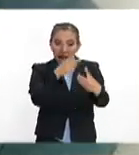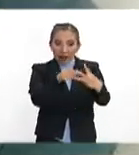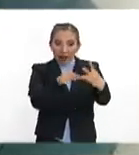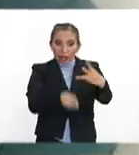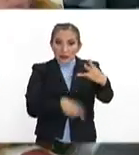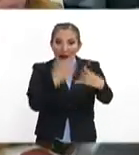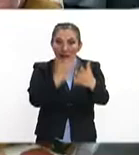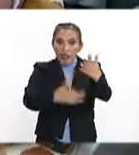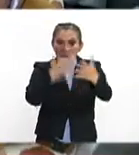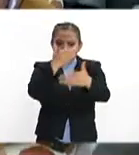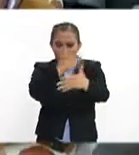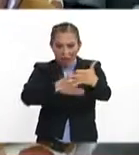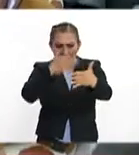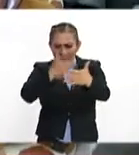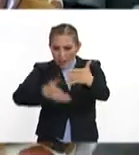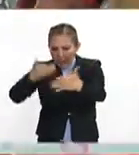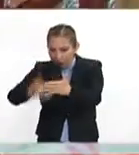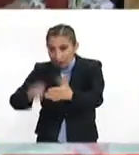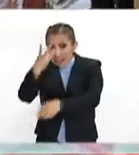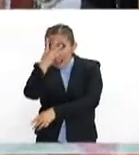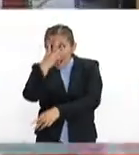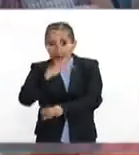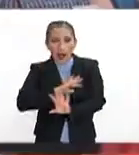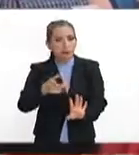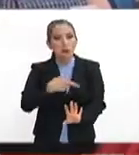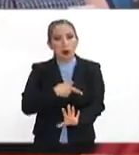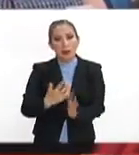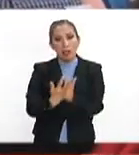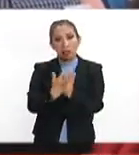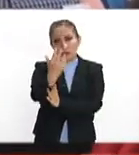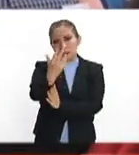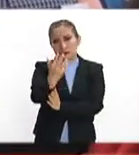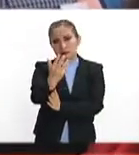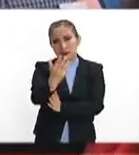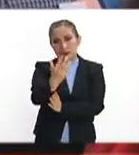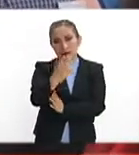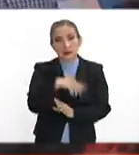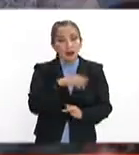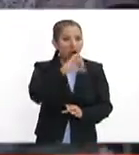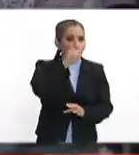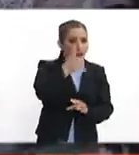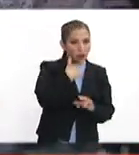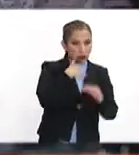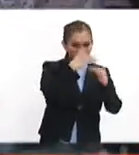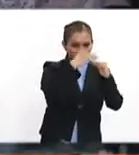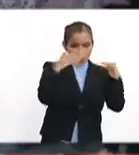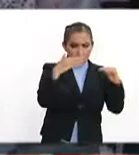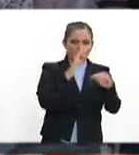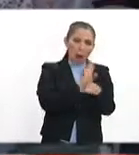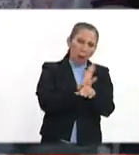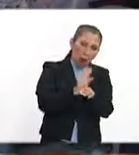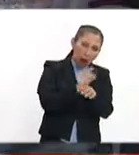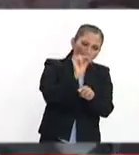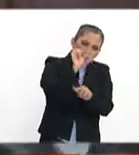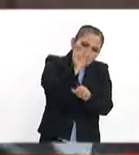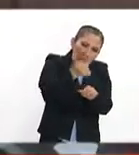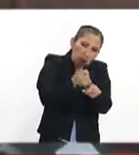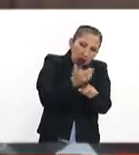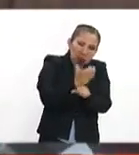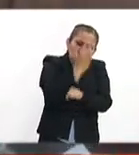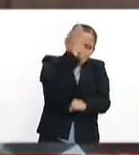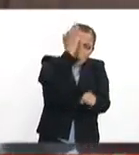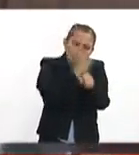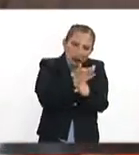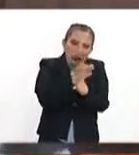o más de estas que ya mencionaba, se considera pobre extremo. Quien está por debajo de la línea de bienestar mínimo, pero que